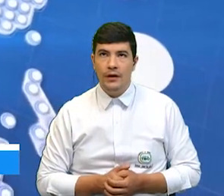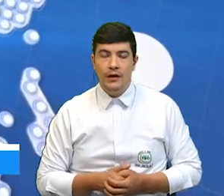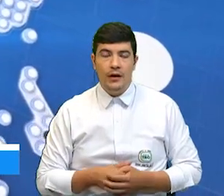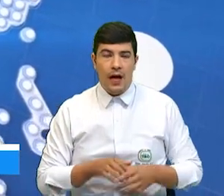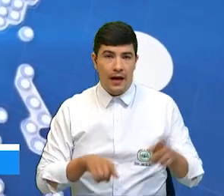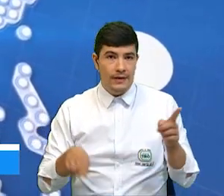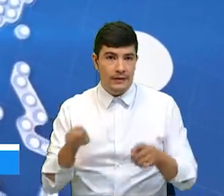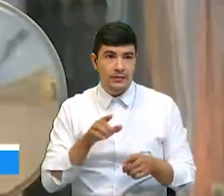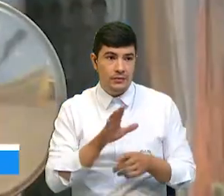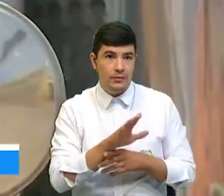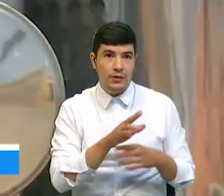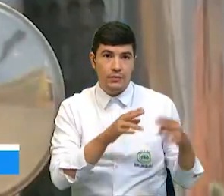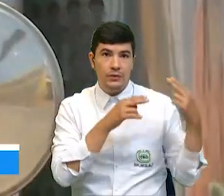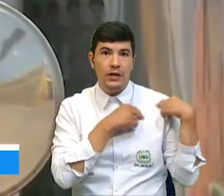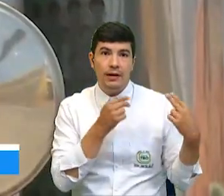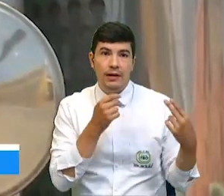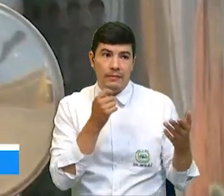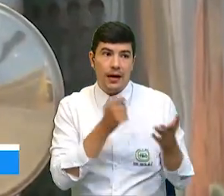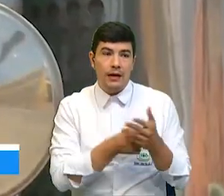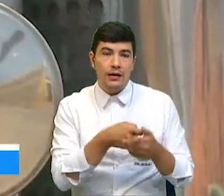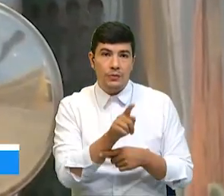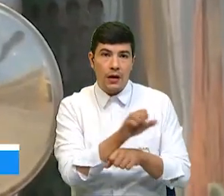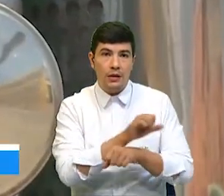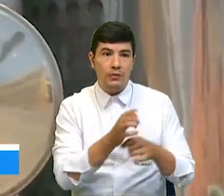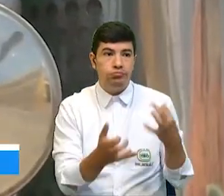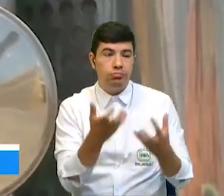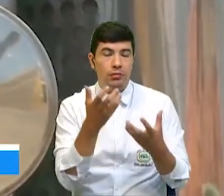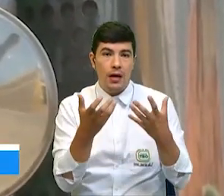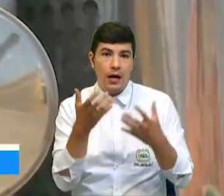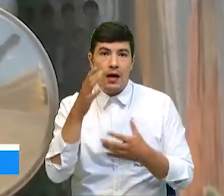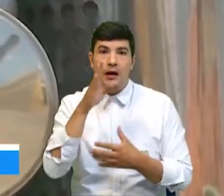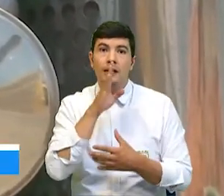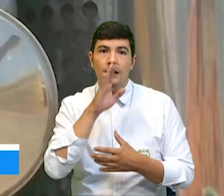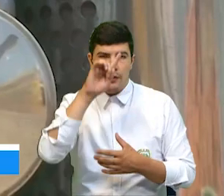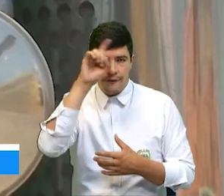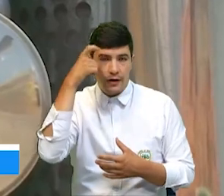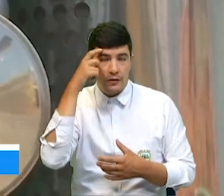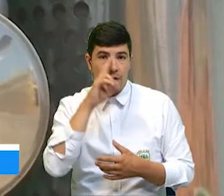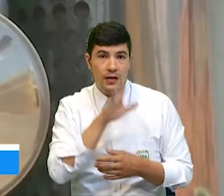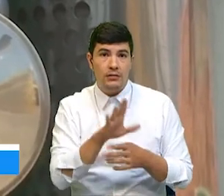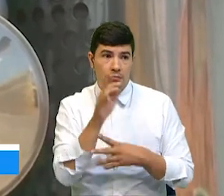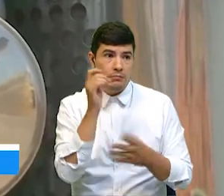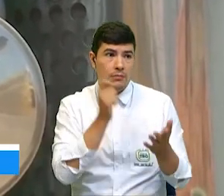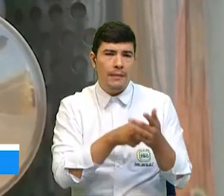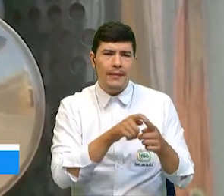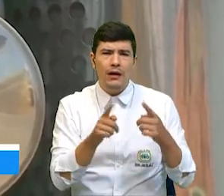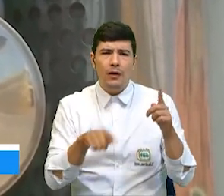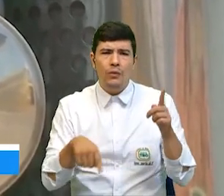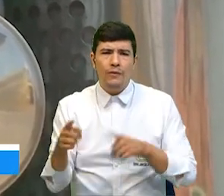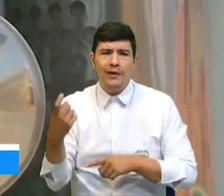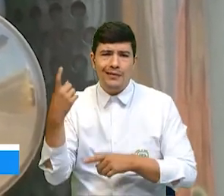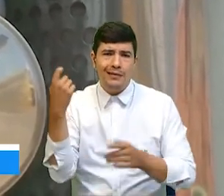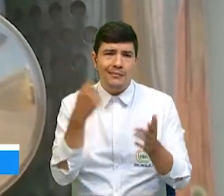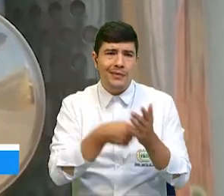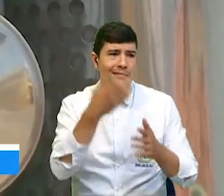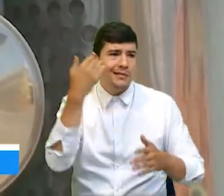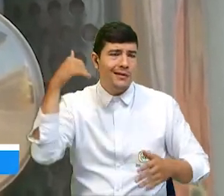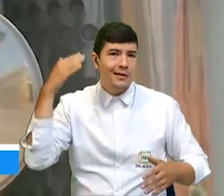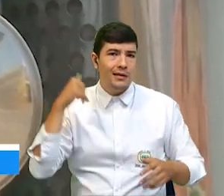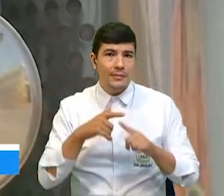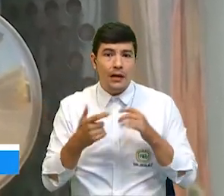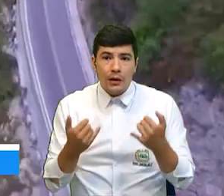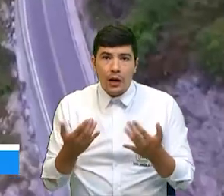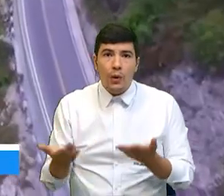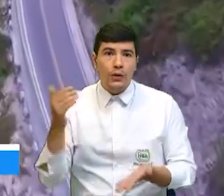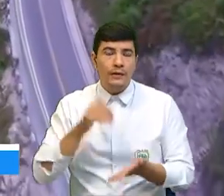que ellos decoran los problemas, dicen que todo está bien y resulta que no, le están mintiendo al pueblo. Ellos saben